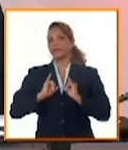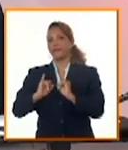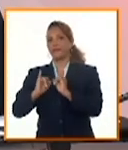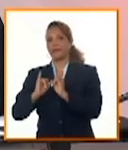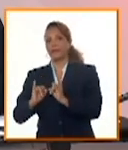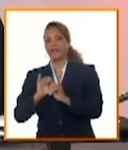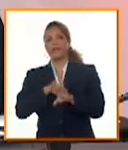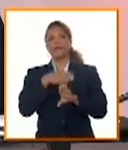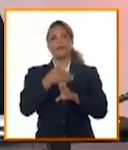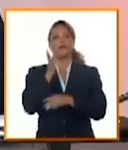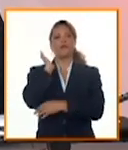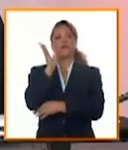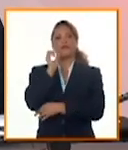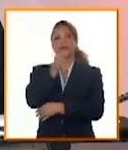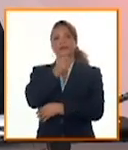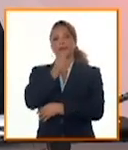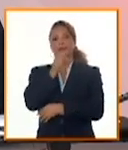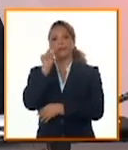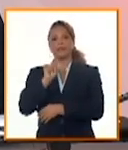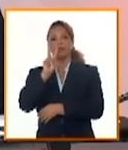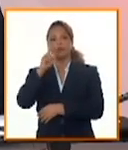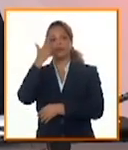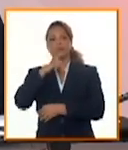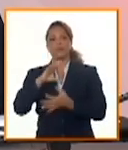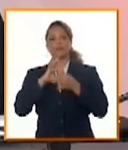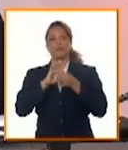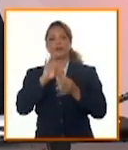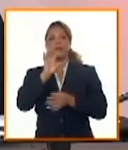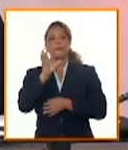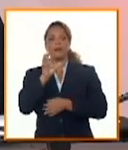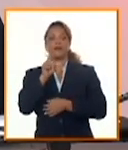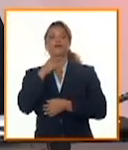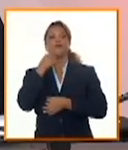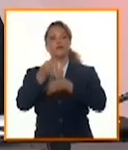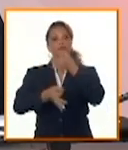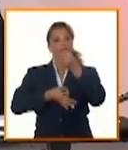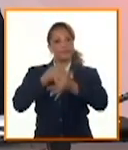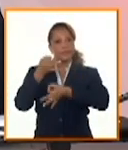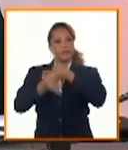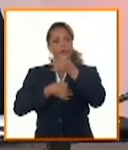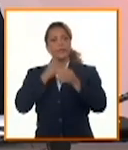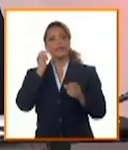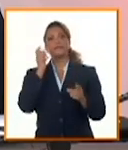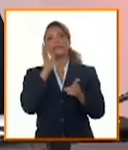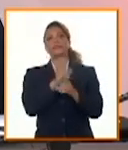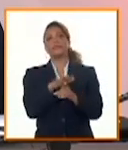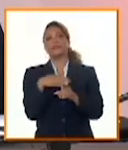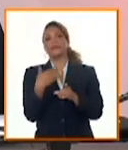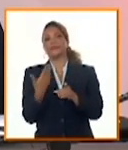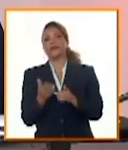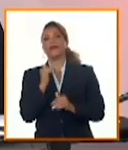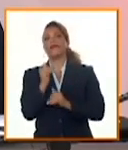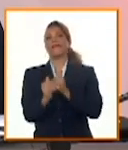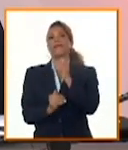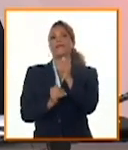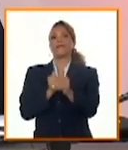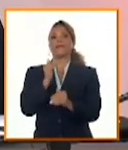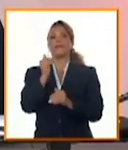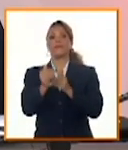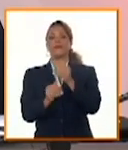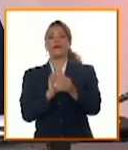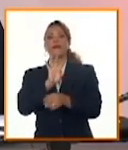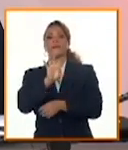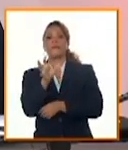una conferencia de prensa El dos de agosto del Banco Central pues confirmaba el inicio de este proceso de bancarización